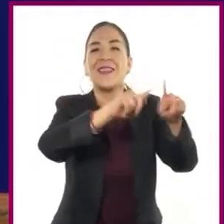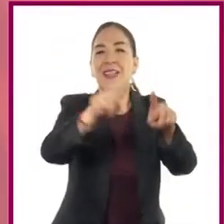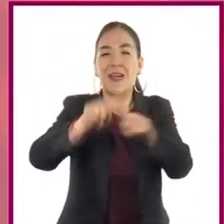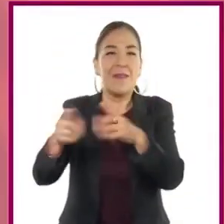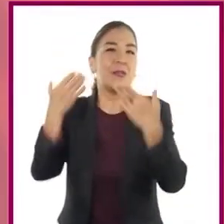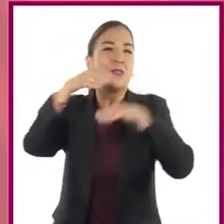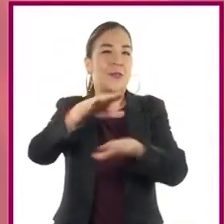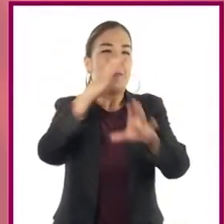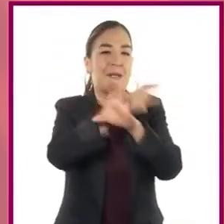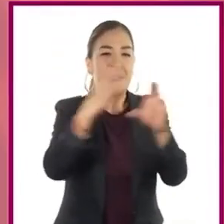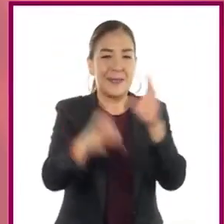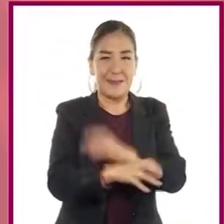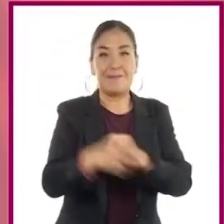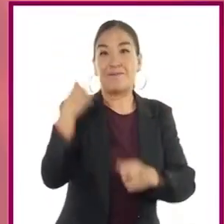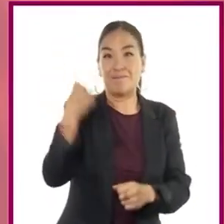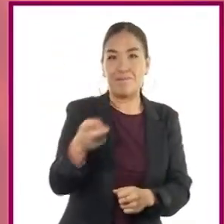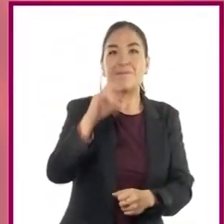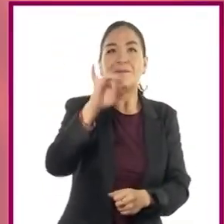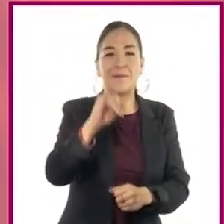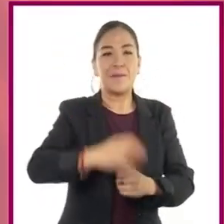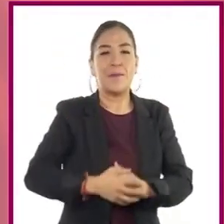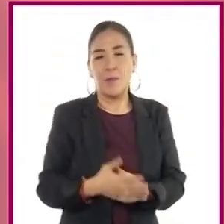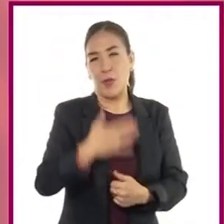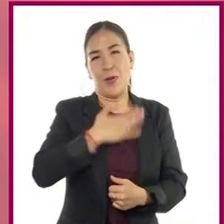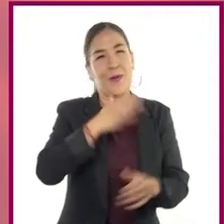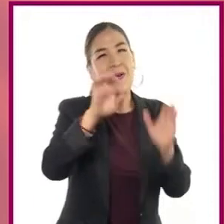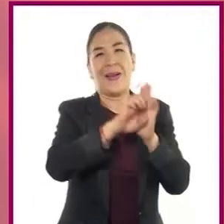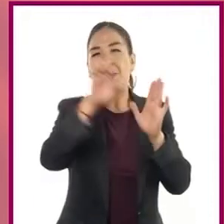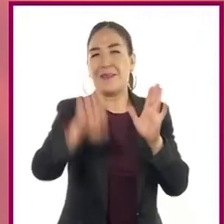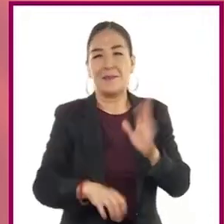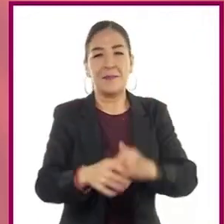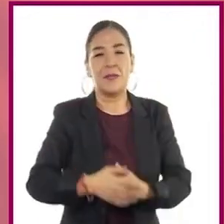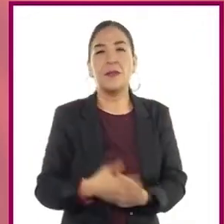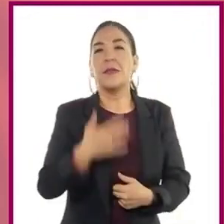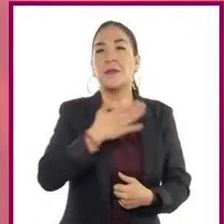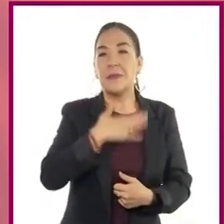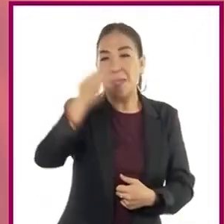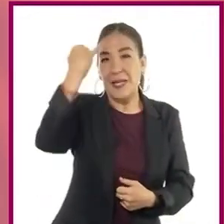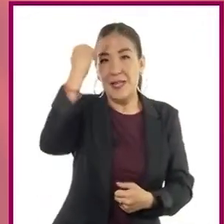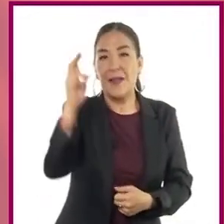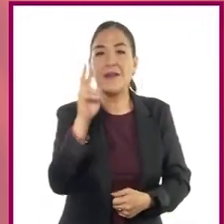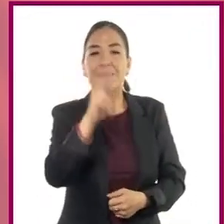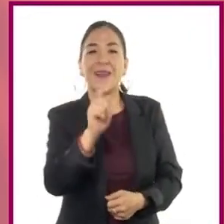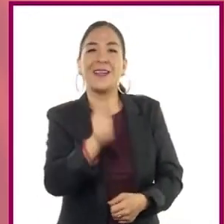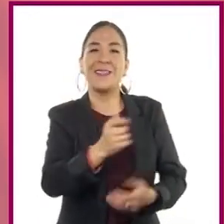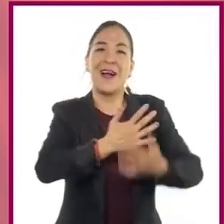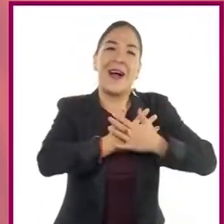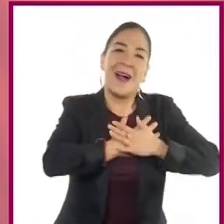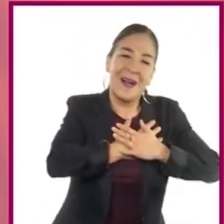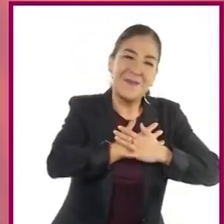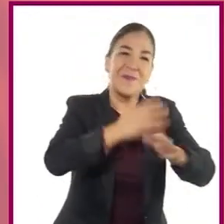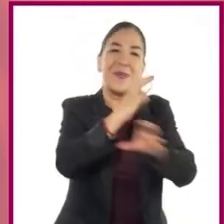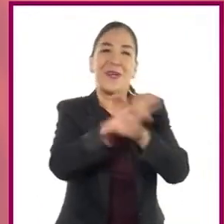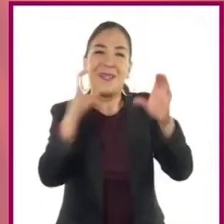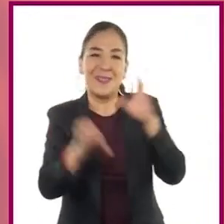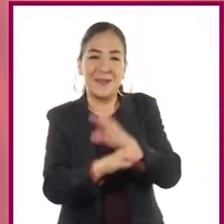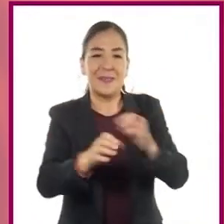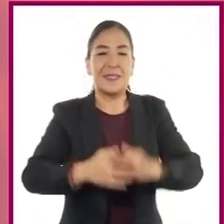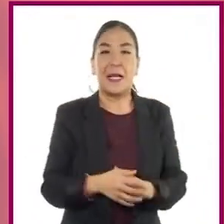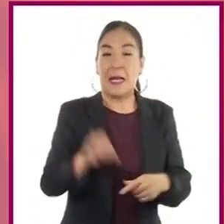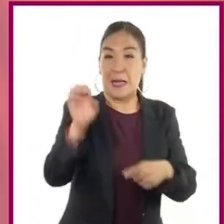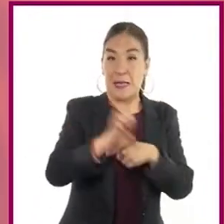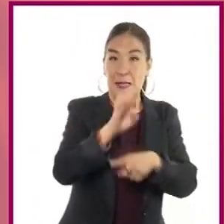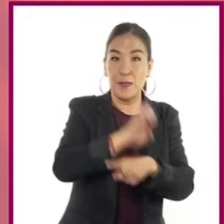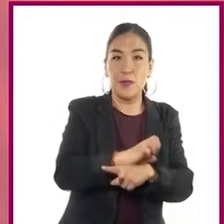cosas. Justamente, yo, por ejemplo, tengo una visión más romántica de las cosas.